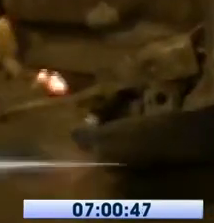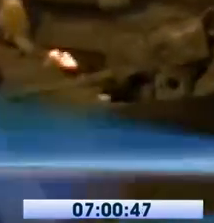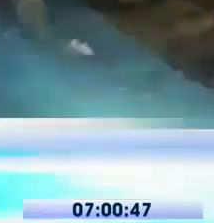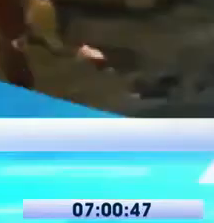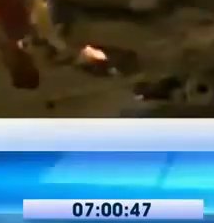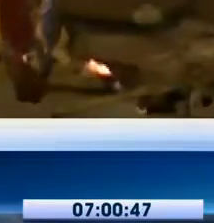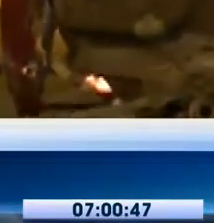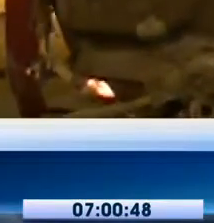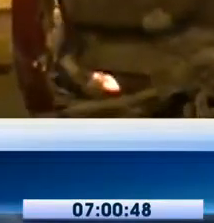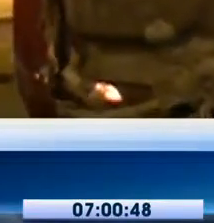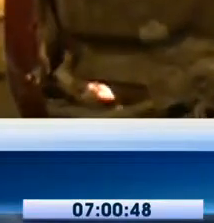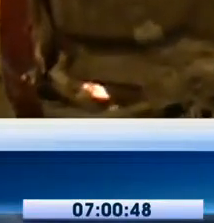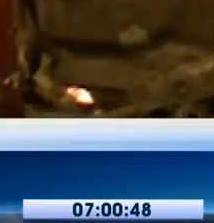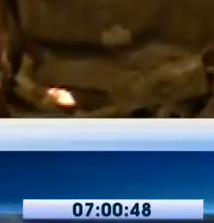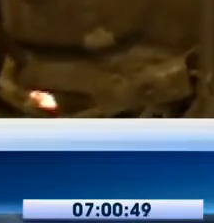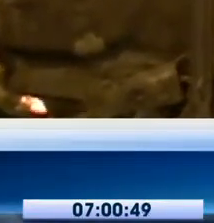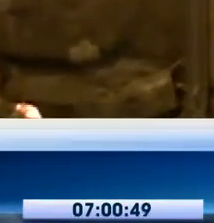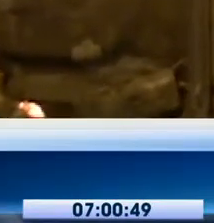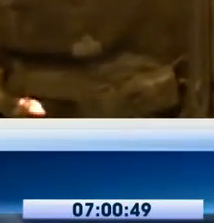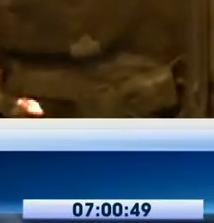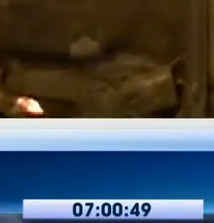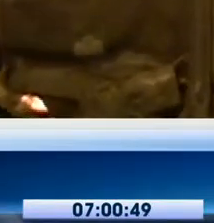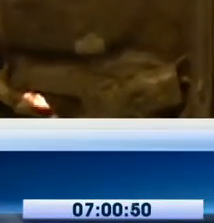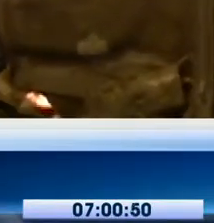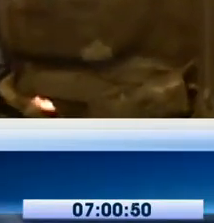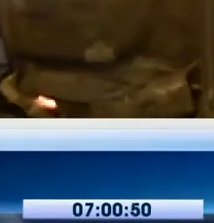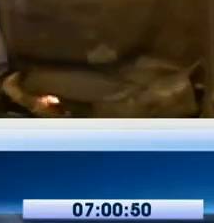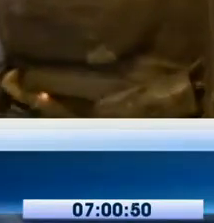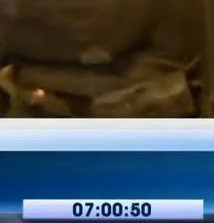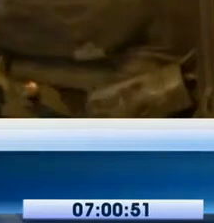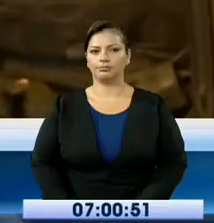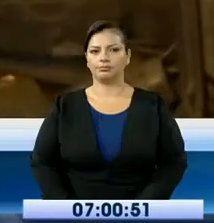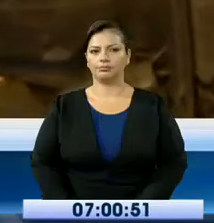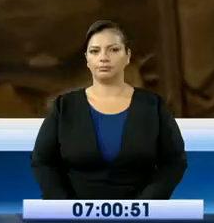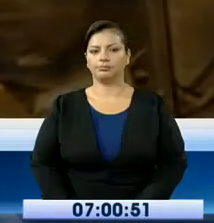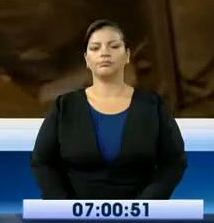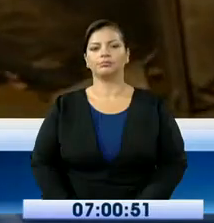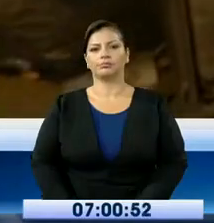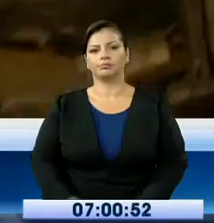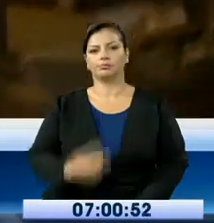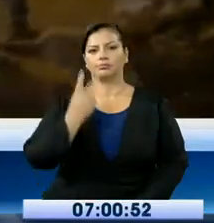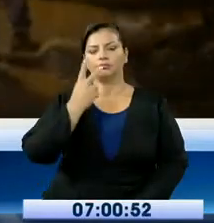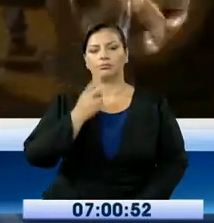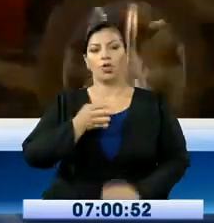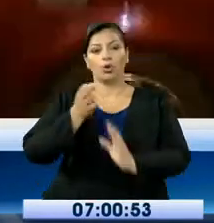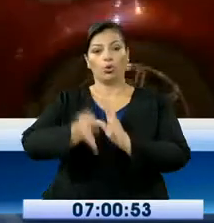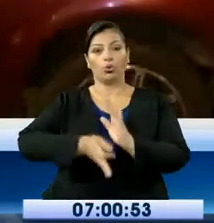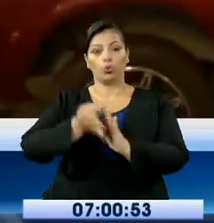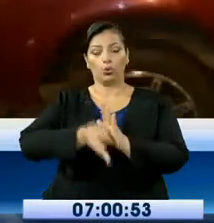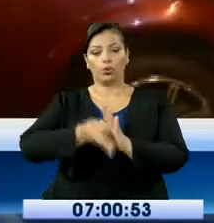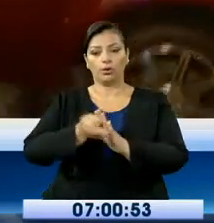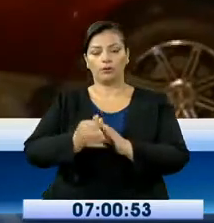Uno de los vehículos involucrados en el accidente dio varias vueltas de campana,